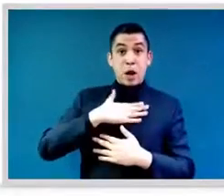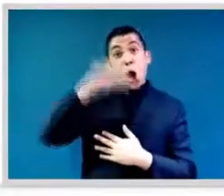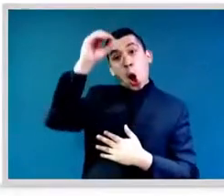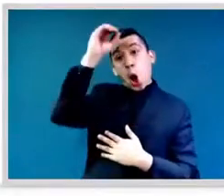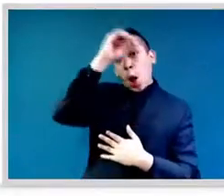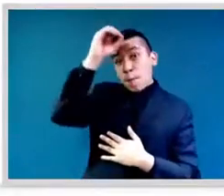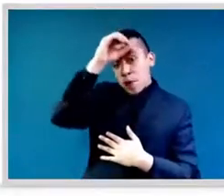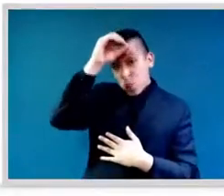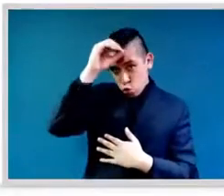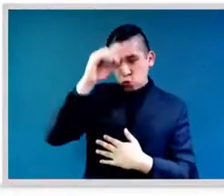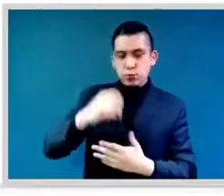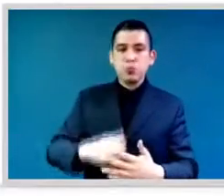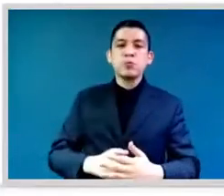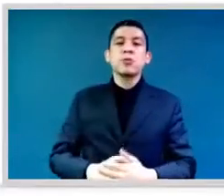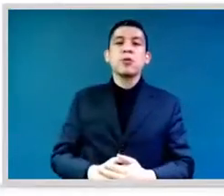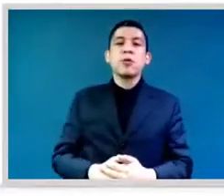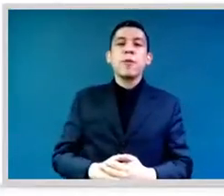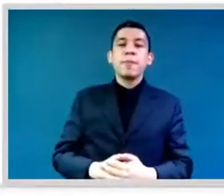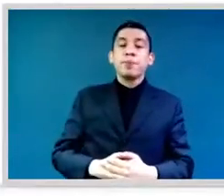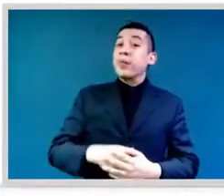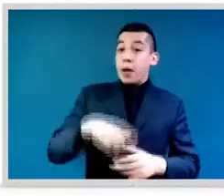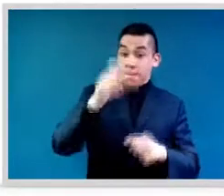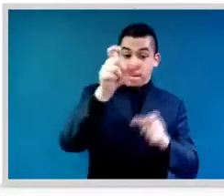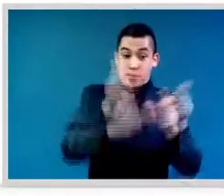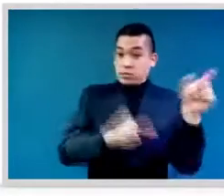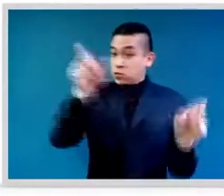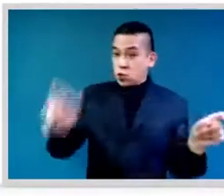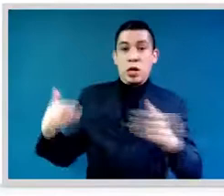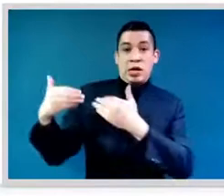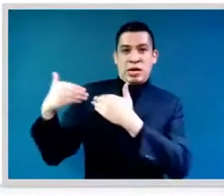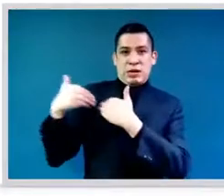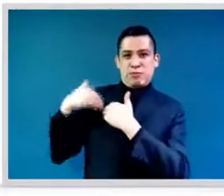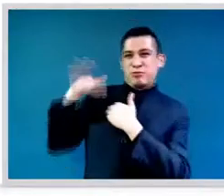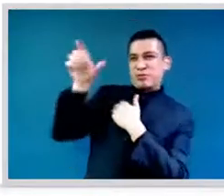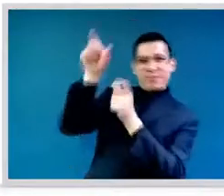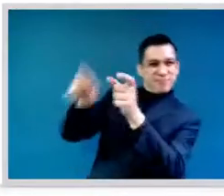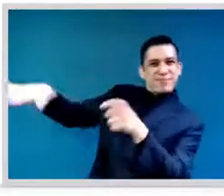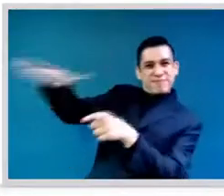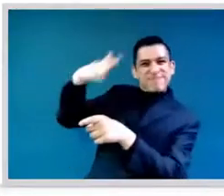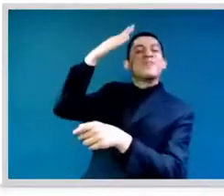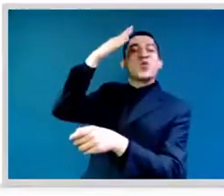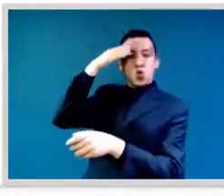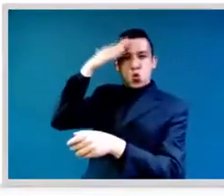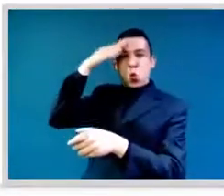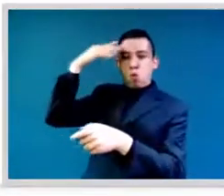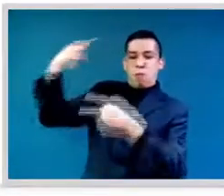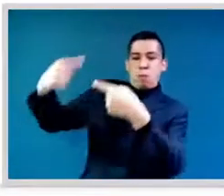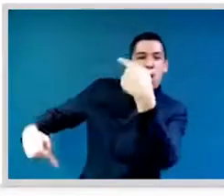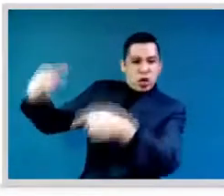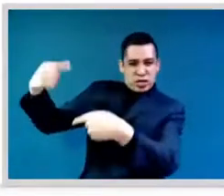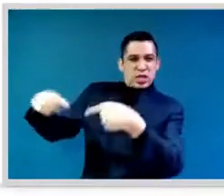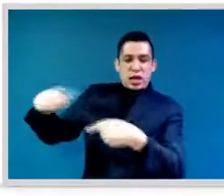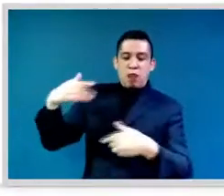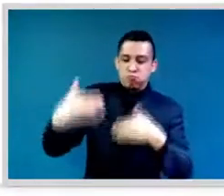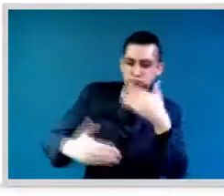actores políticos que entienden que este es un proceso natural. Yo creo que yo ha pasado ya mucho tiempo